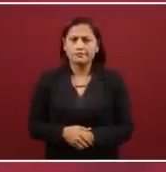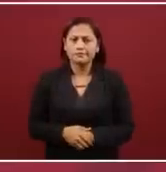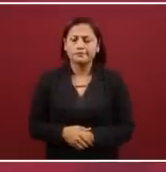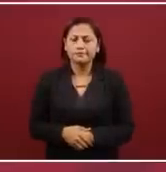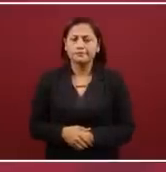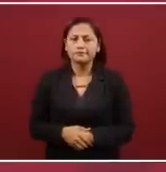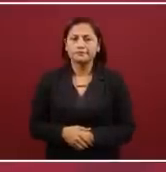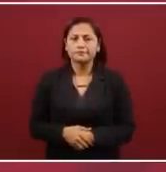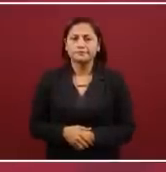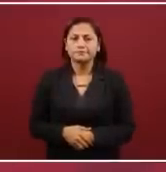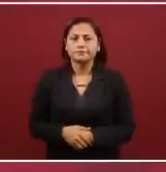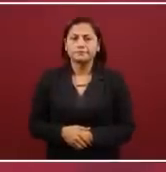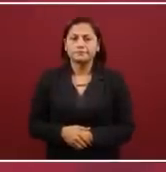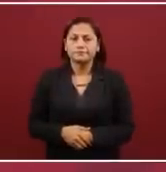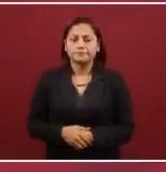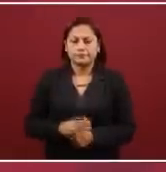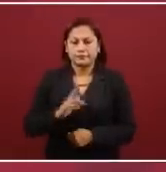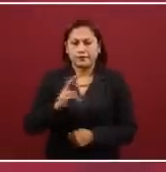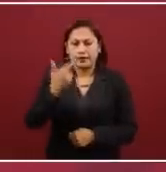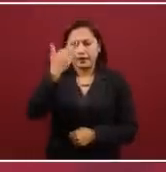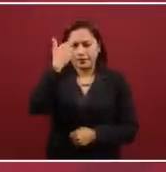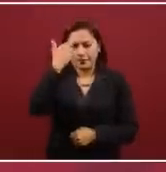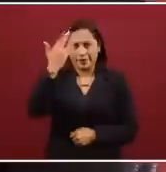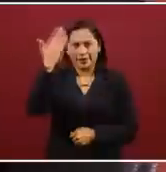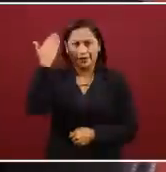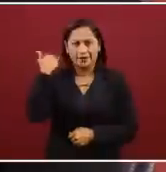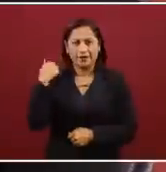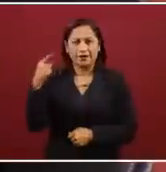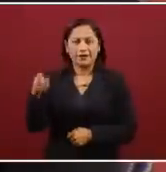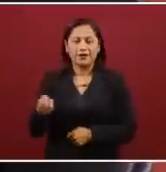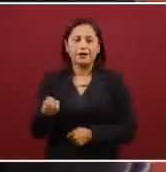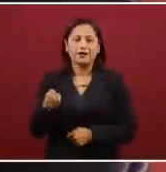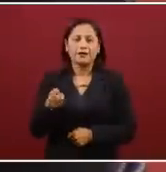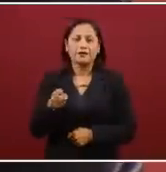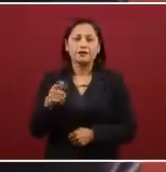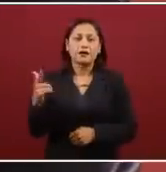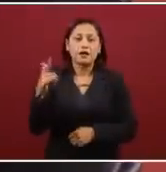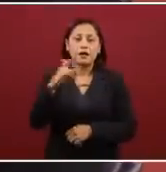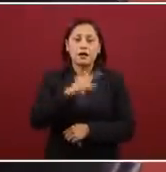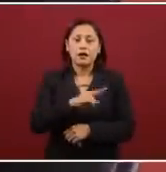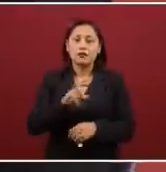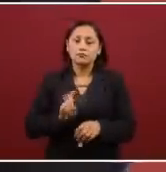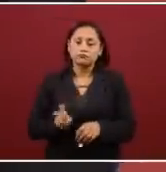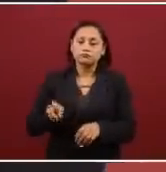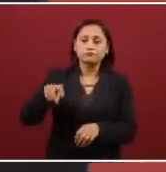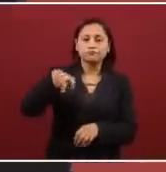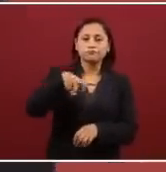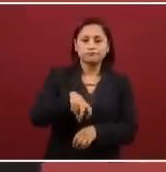hasta cuando subía uno a un avión, decía el piloto,